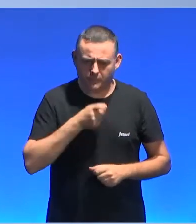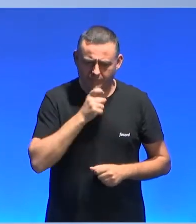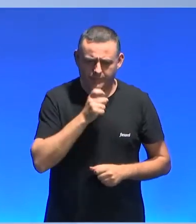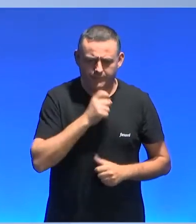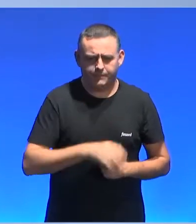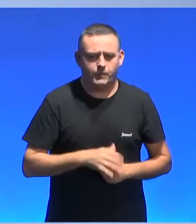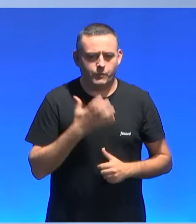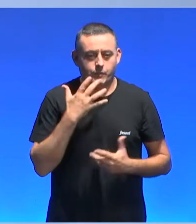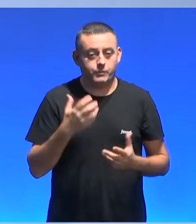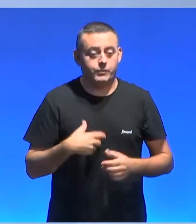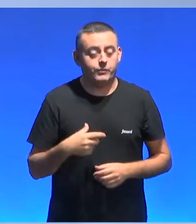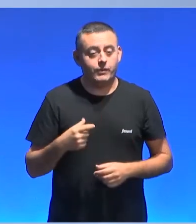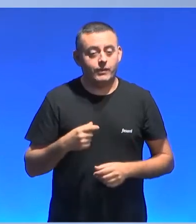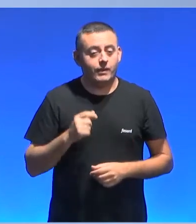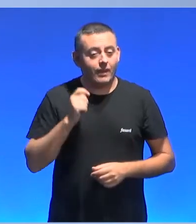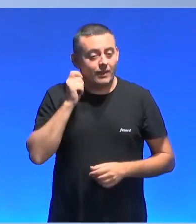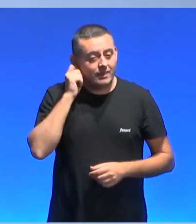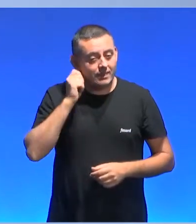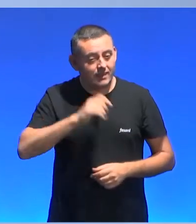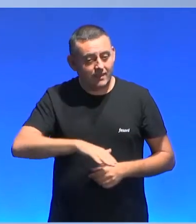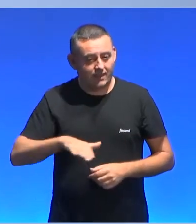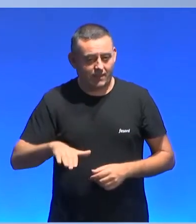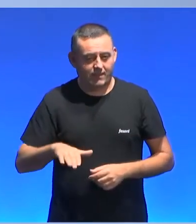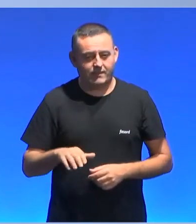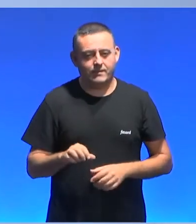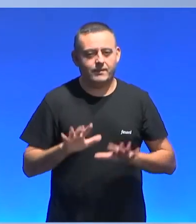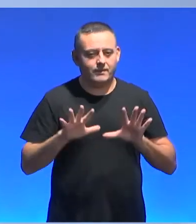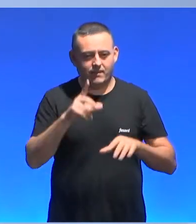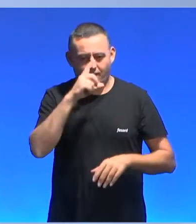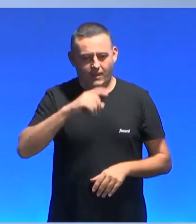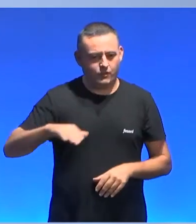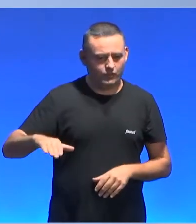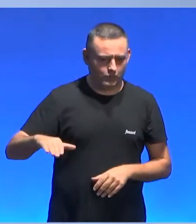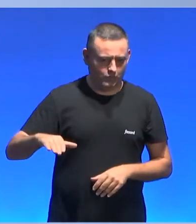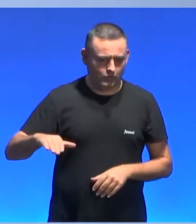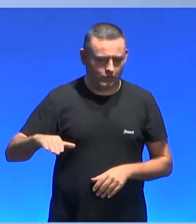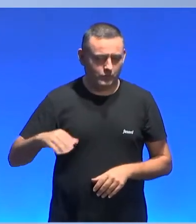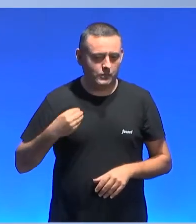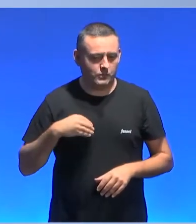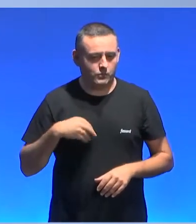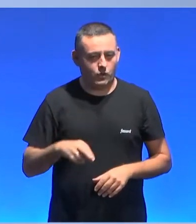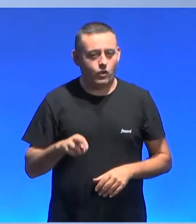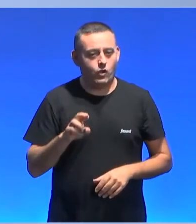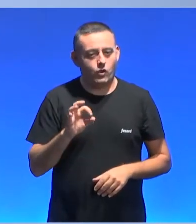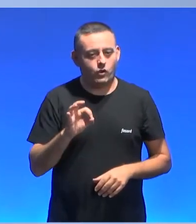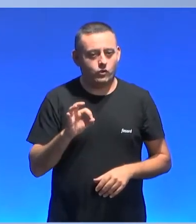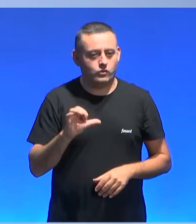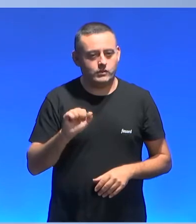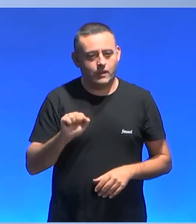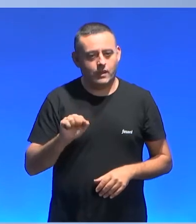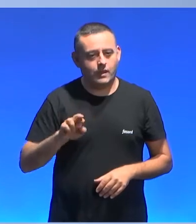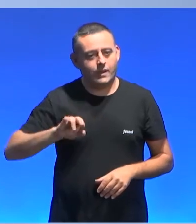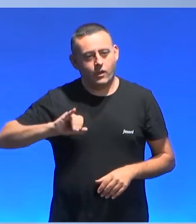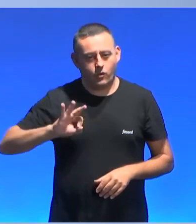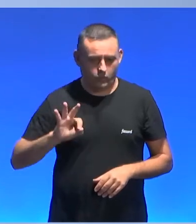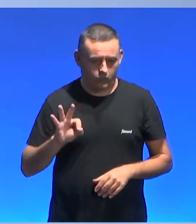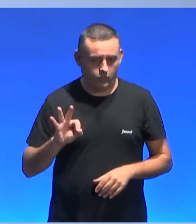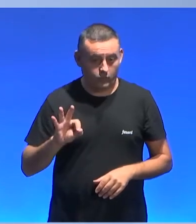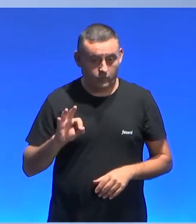Rosario, una niña de 10 años del Consejo de Niños de Rosario, en un encuentro que hemos tenido, que yo estaba